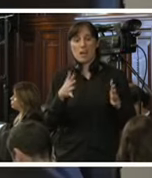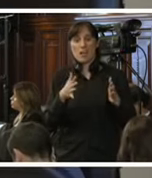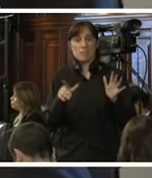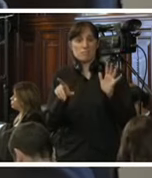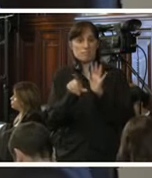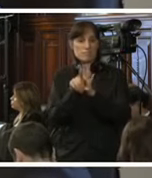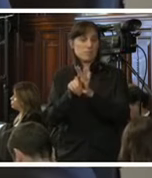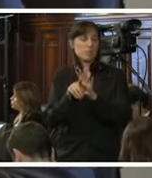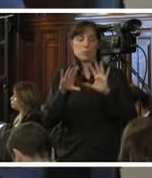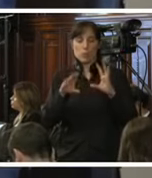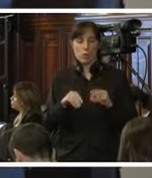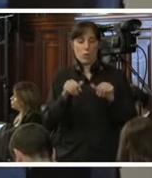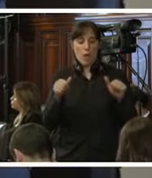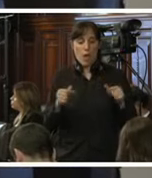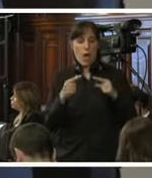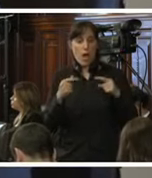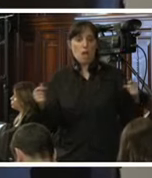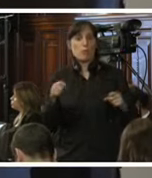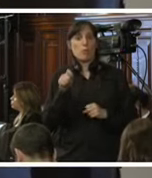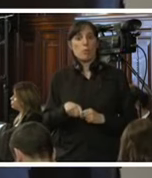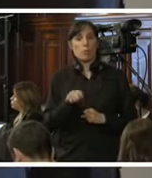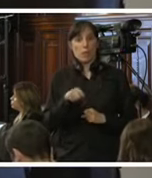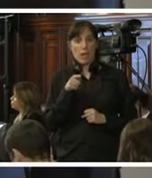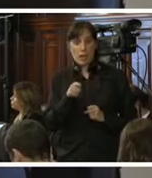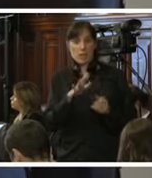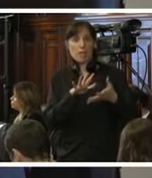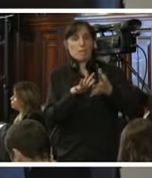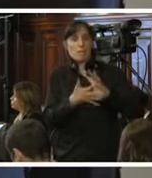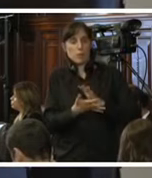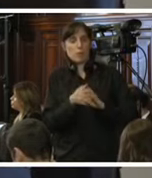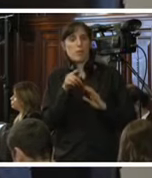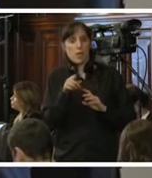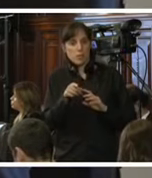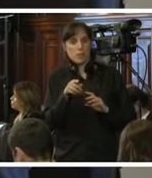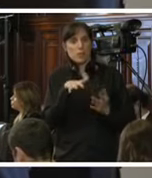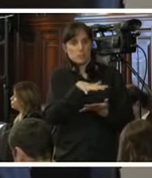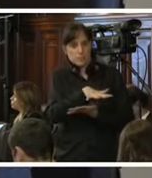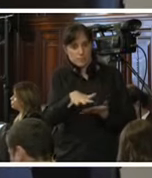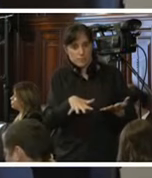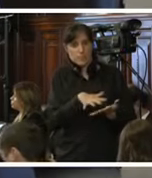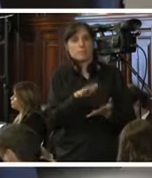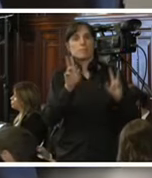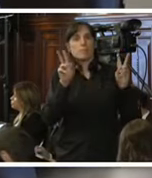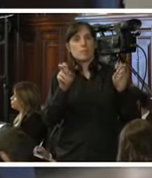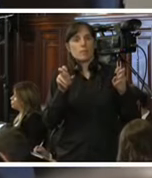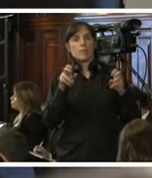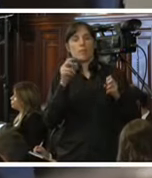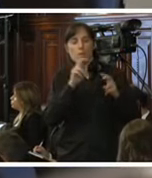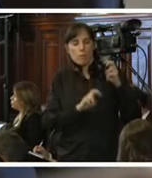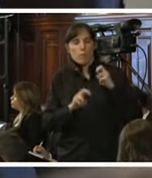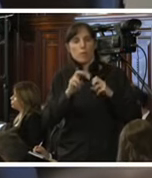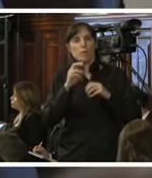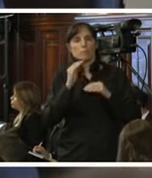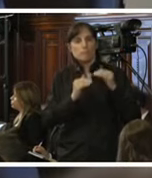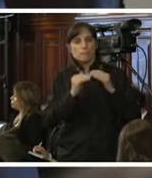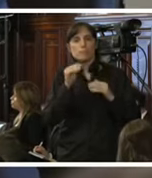actos públicos. Y yo en este sentido y con este aspecto constructivo que se refleja